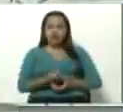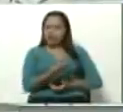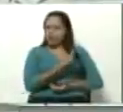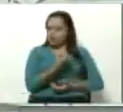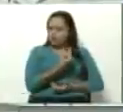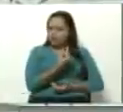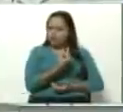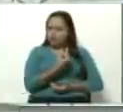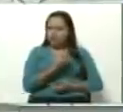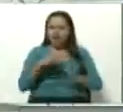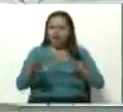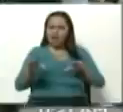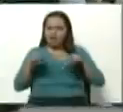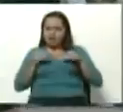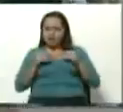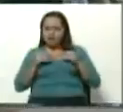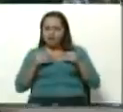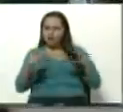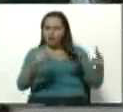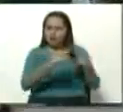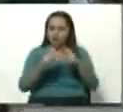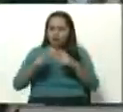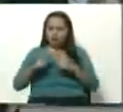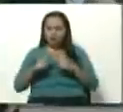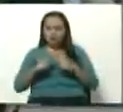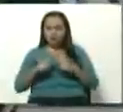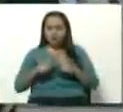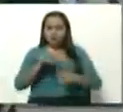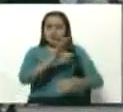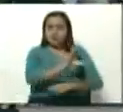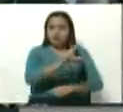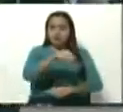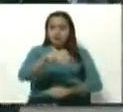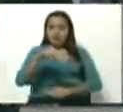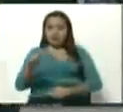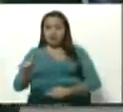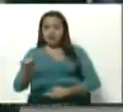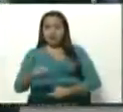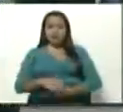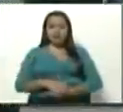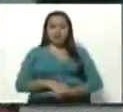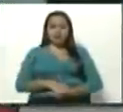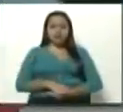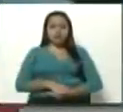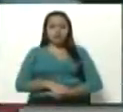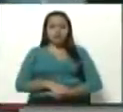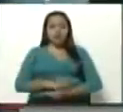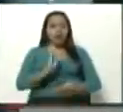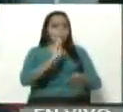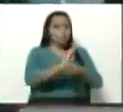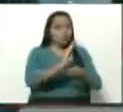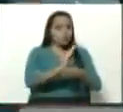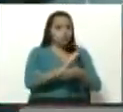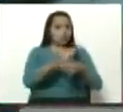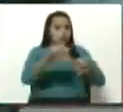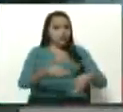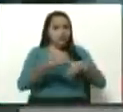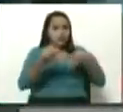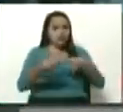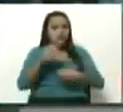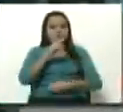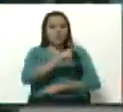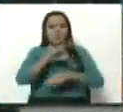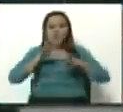se reconoció al ente rector, que es el CNE, garante de